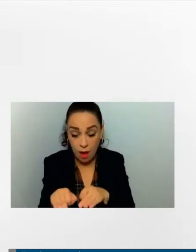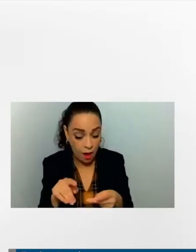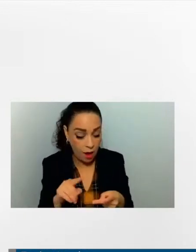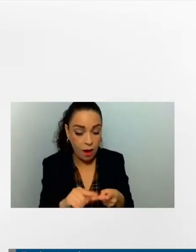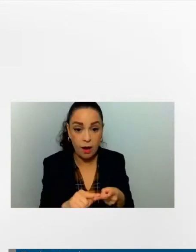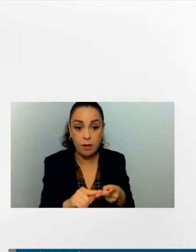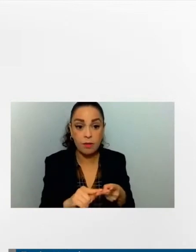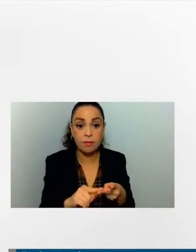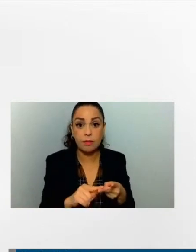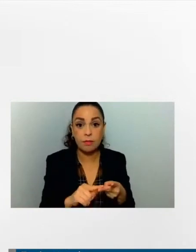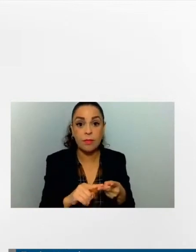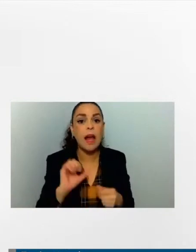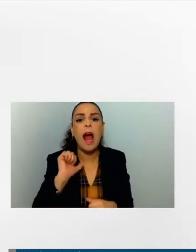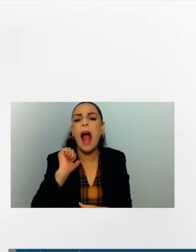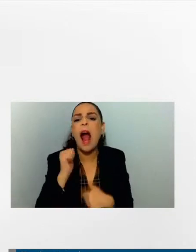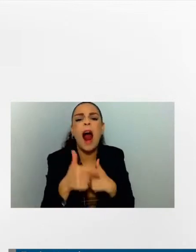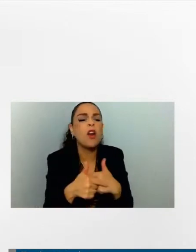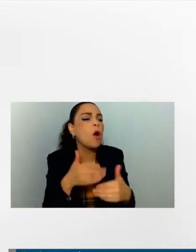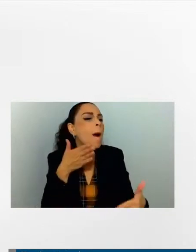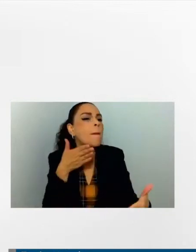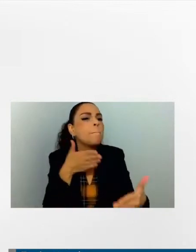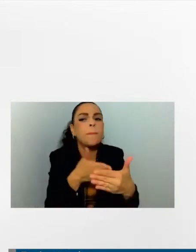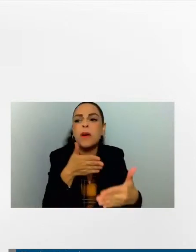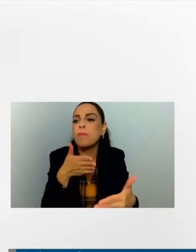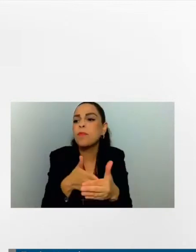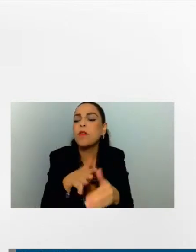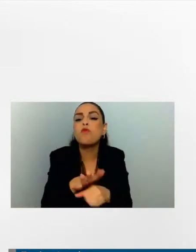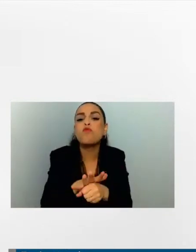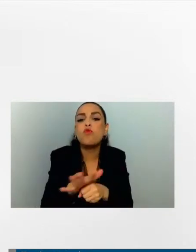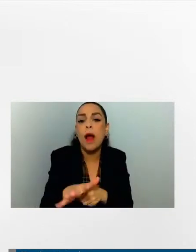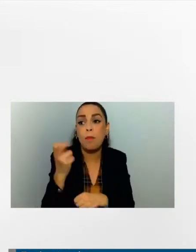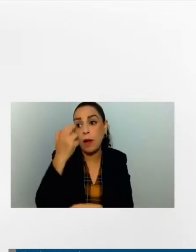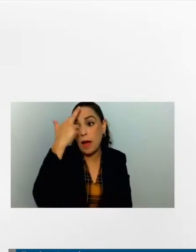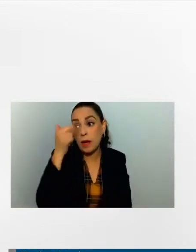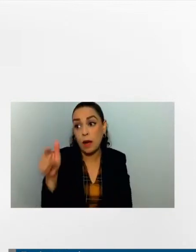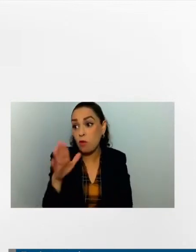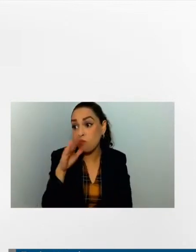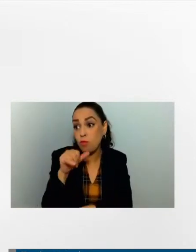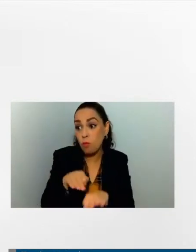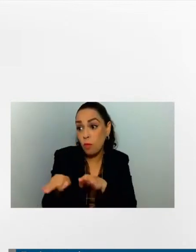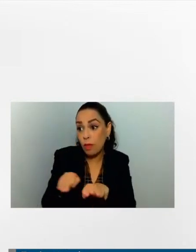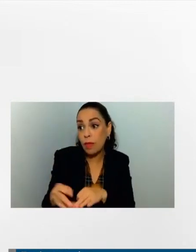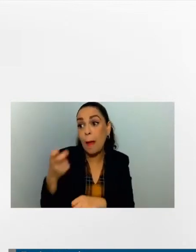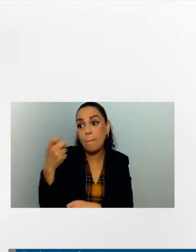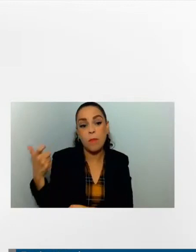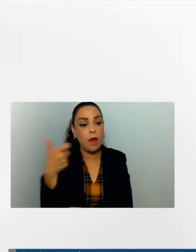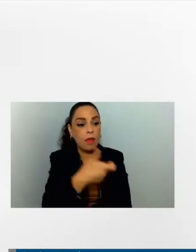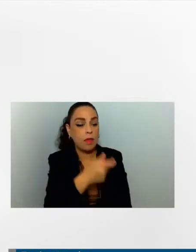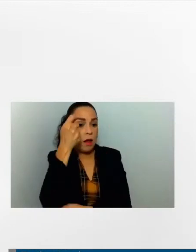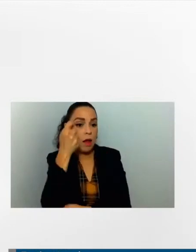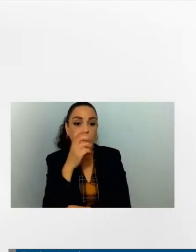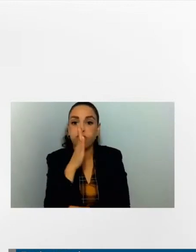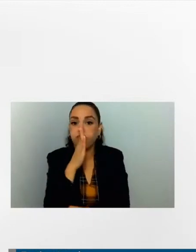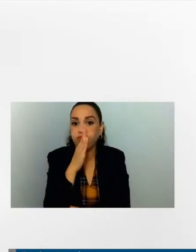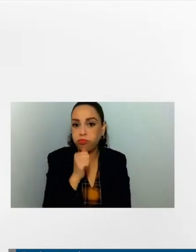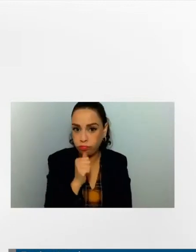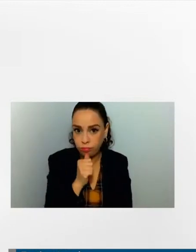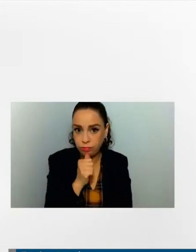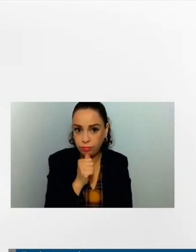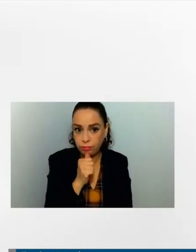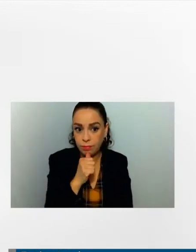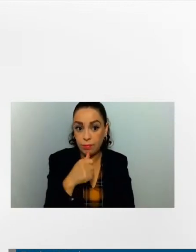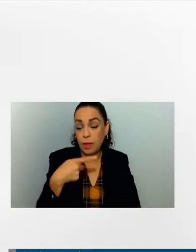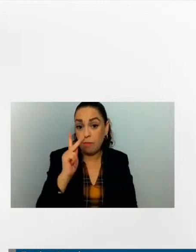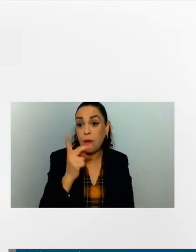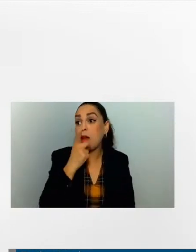algún obstáculo, así como dejando la puerta abierta, algún obstáculo absoluto, ¿no? Pero entonces dice, no se refiere a que el padre no